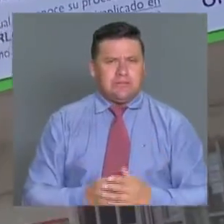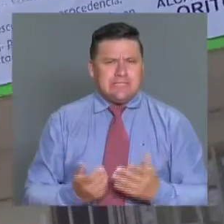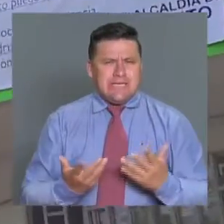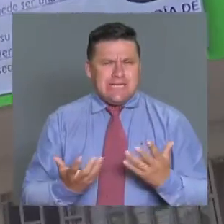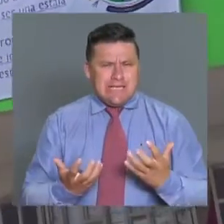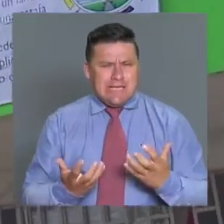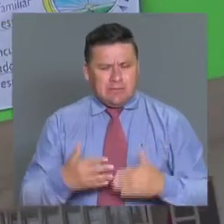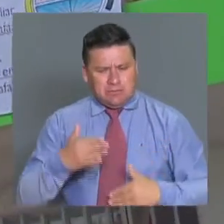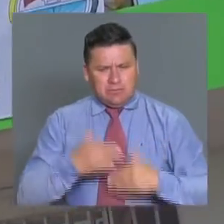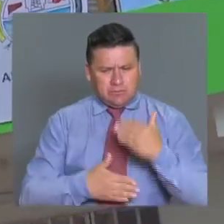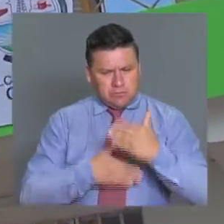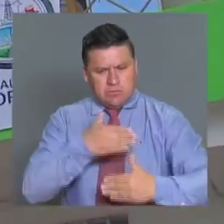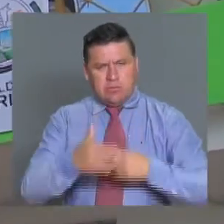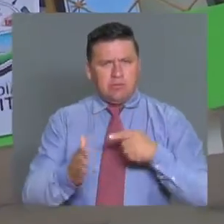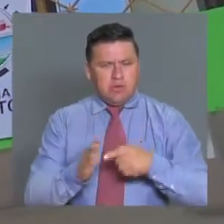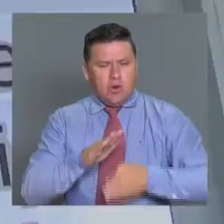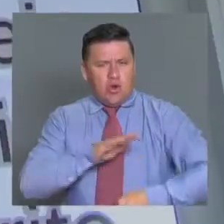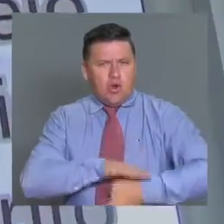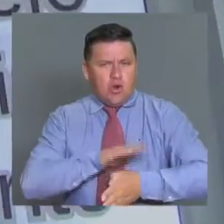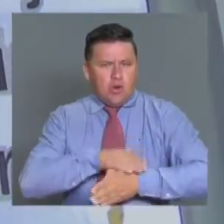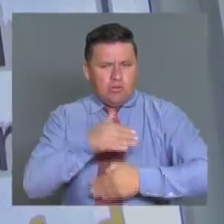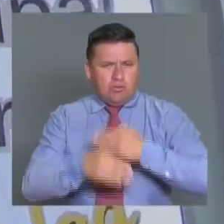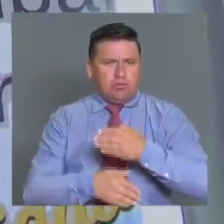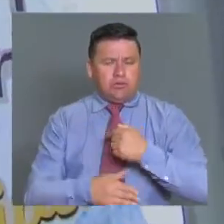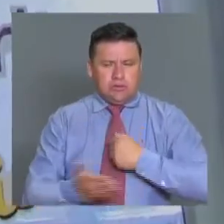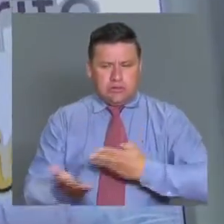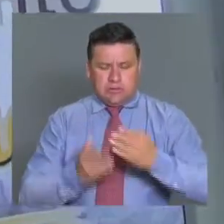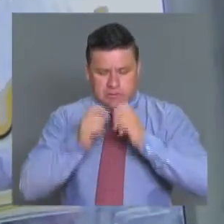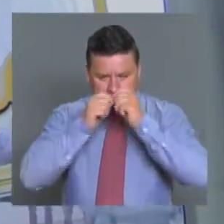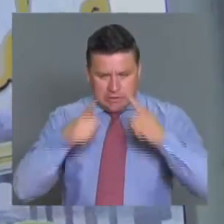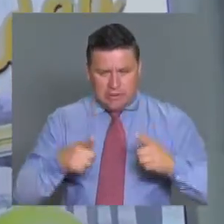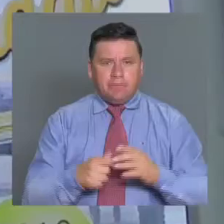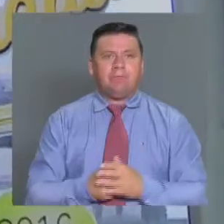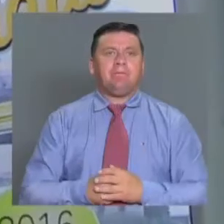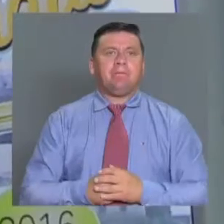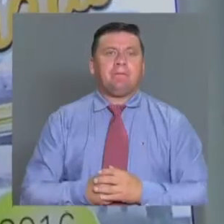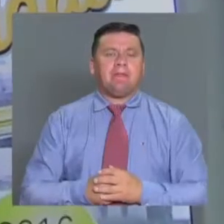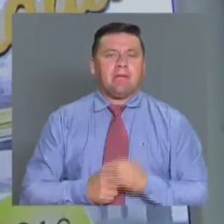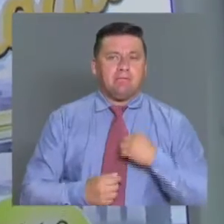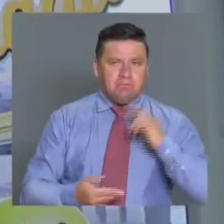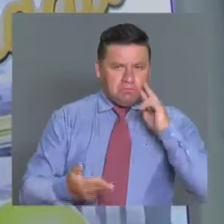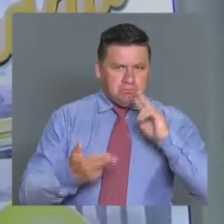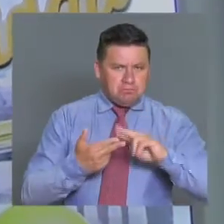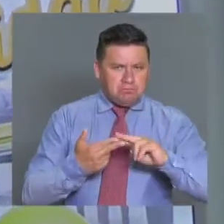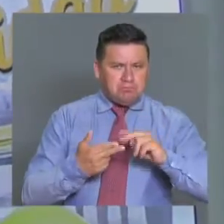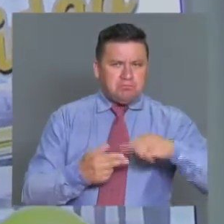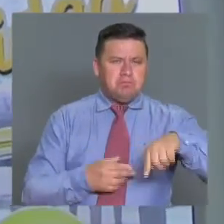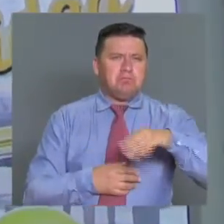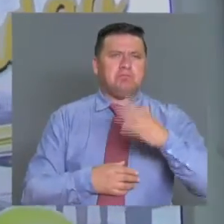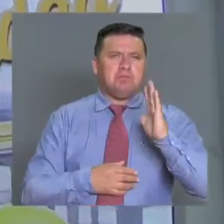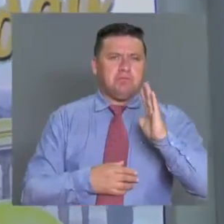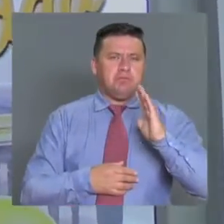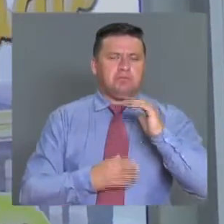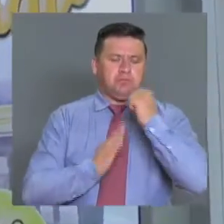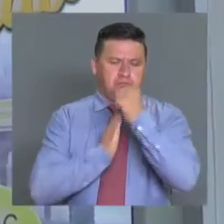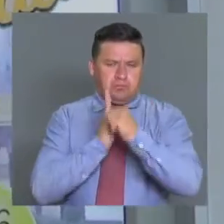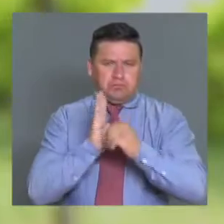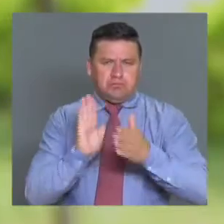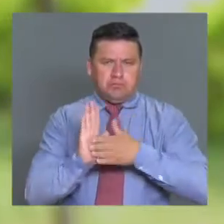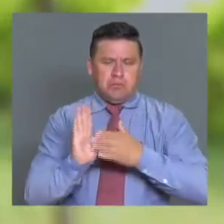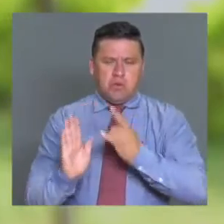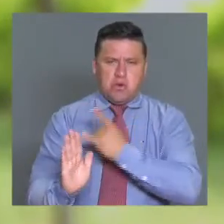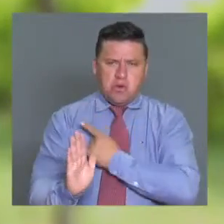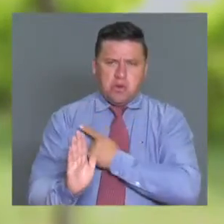desean iniciar un proceso o continuar un proceso como servidores públicos conozco desde muy cerca los programas académicos